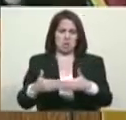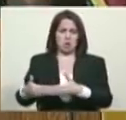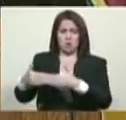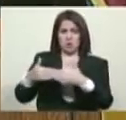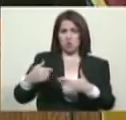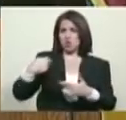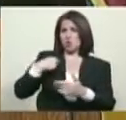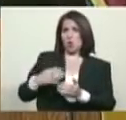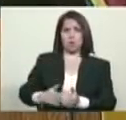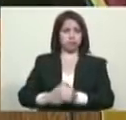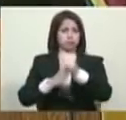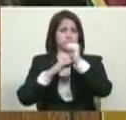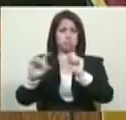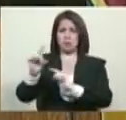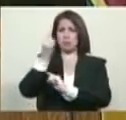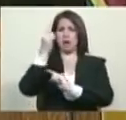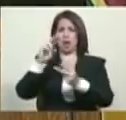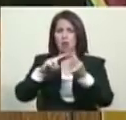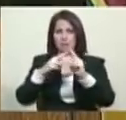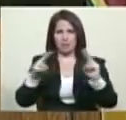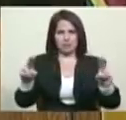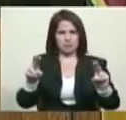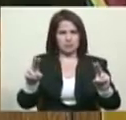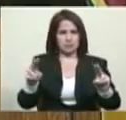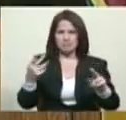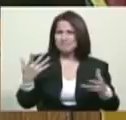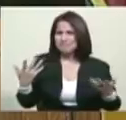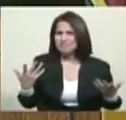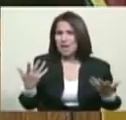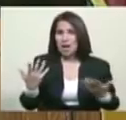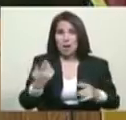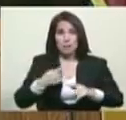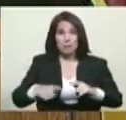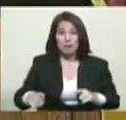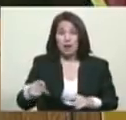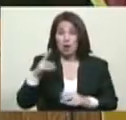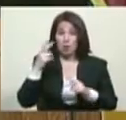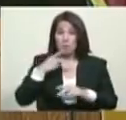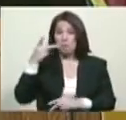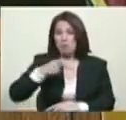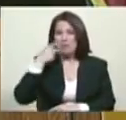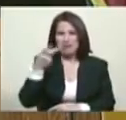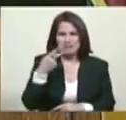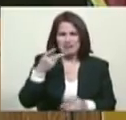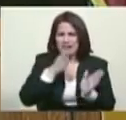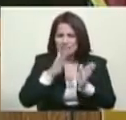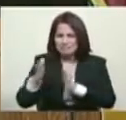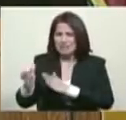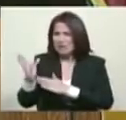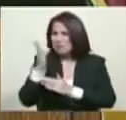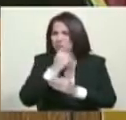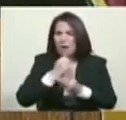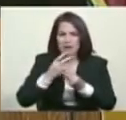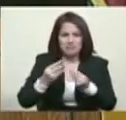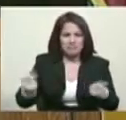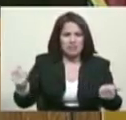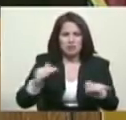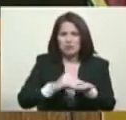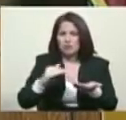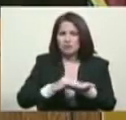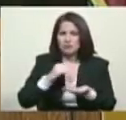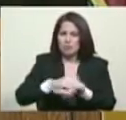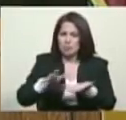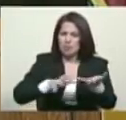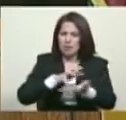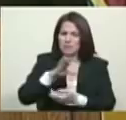paz. Pero sus políticas, sus programas no están orientados a resolver temas sociales. ¿Qué paz puede